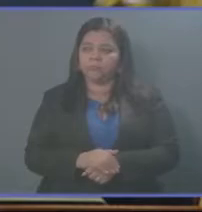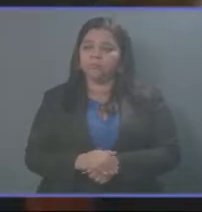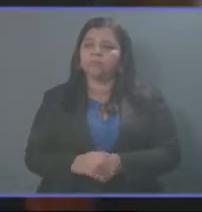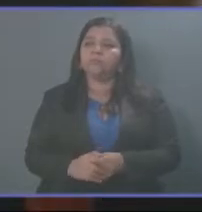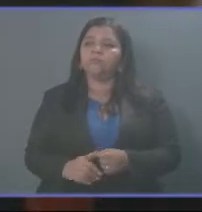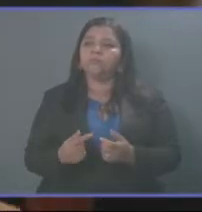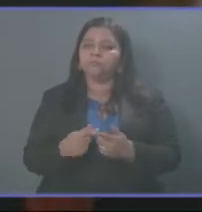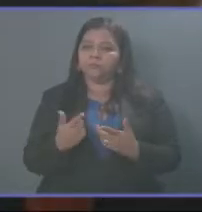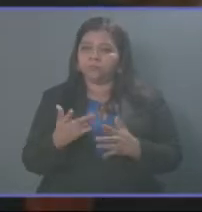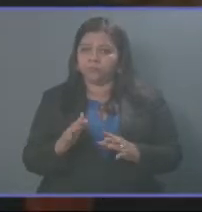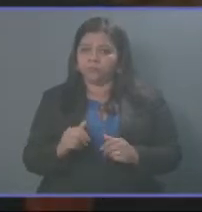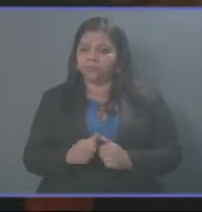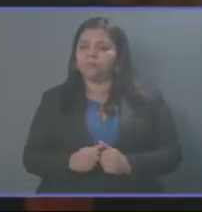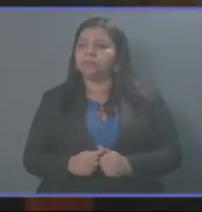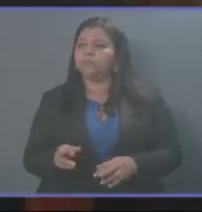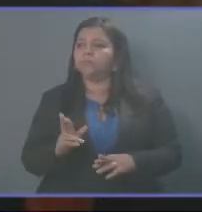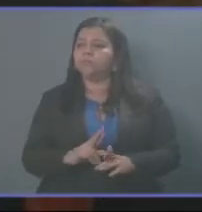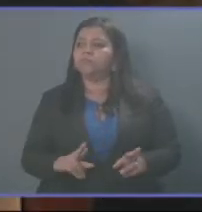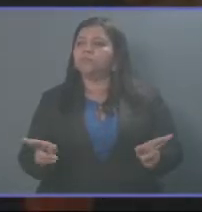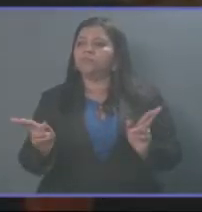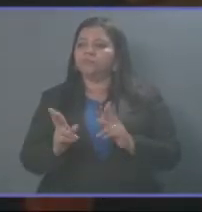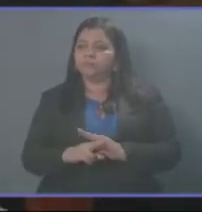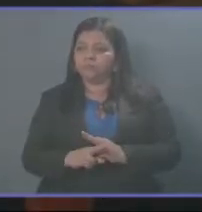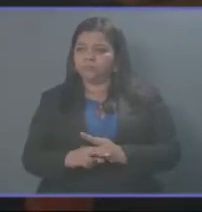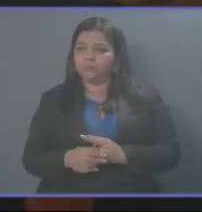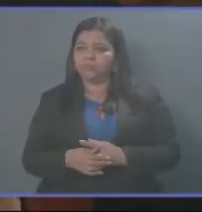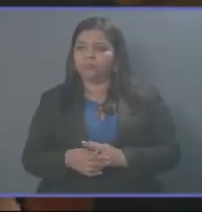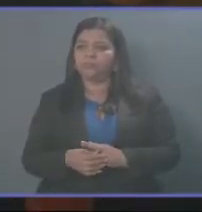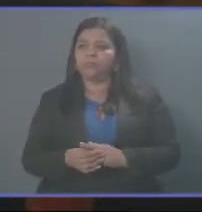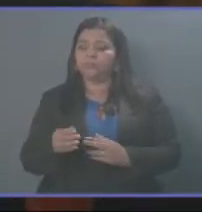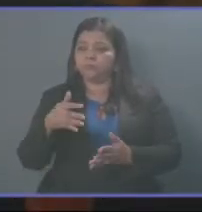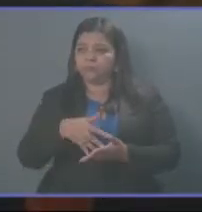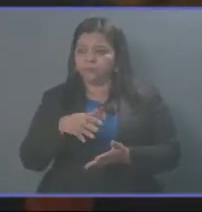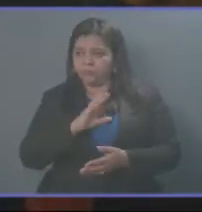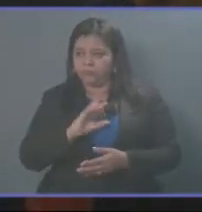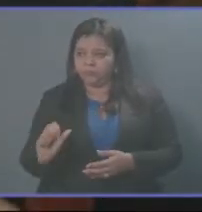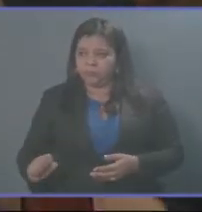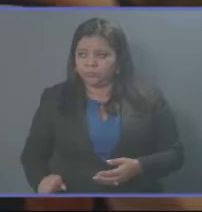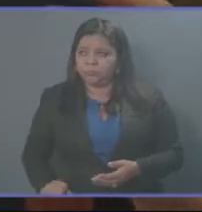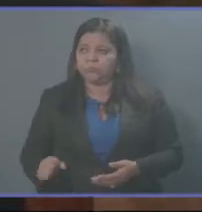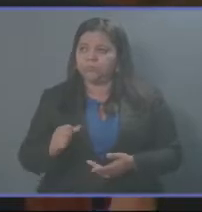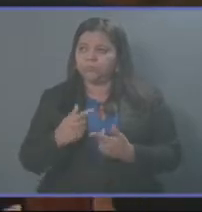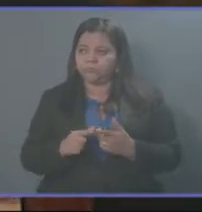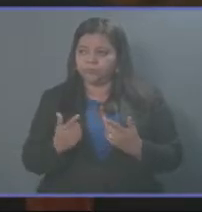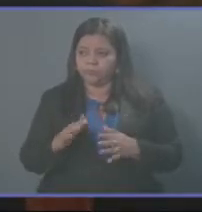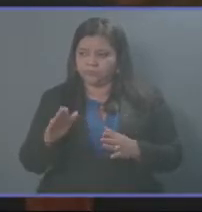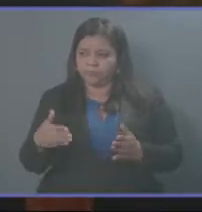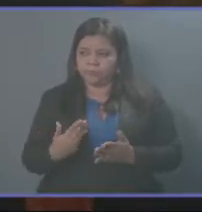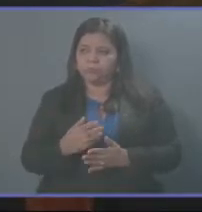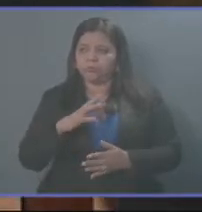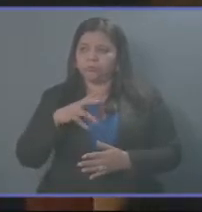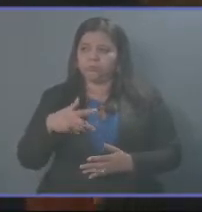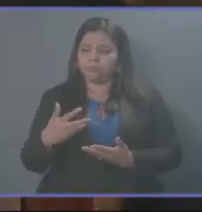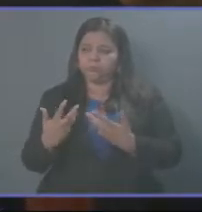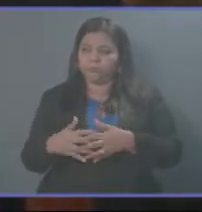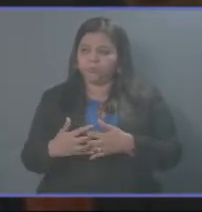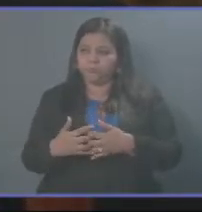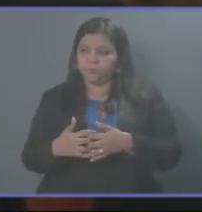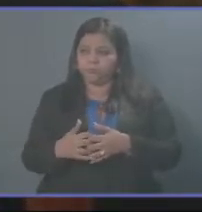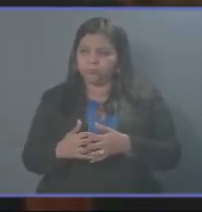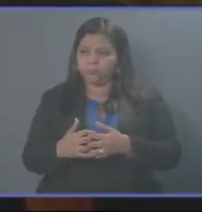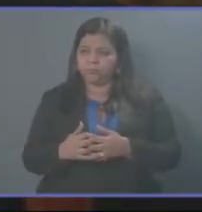rural, que esta reforma sea el anuncio al pueblo salvadoreño y a los empresarios del transporte y a